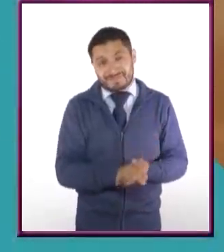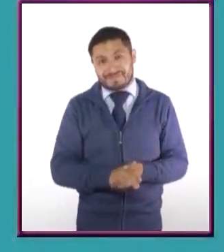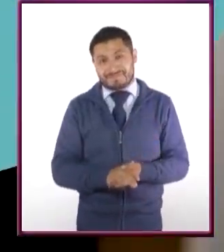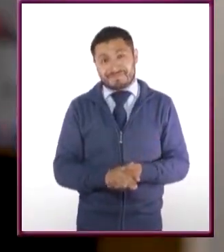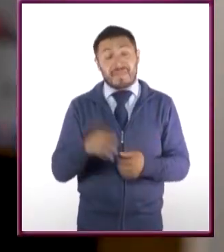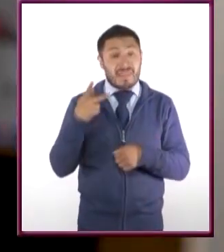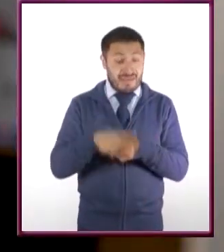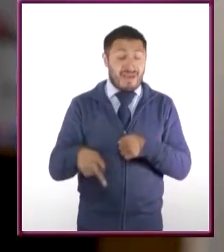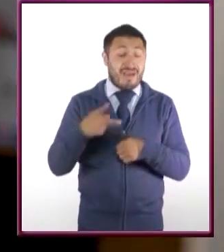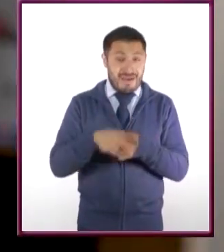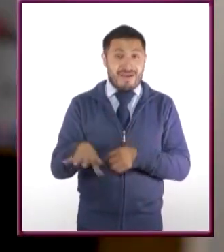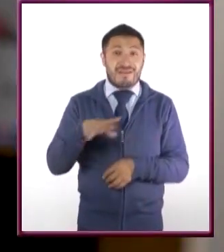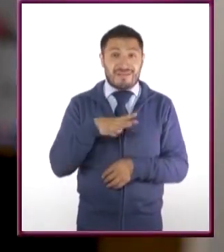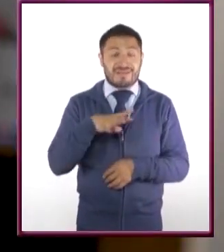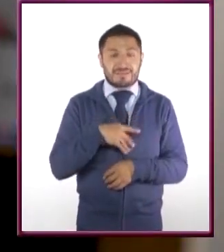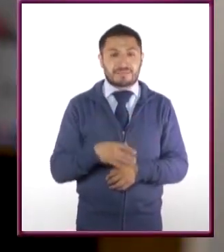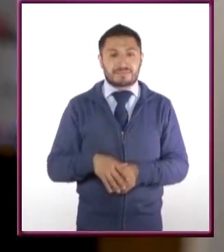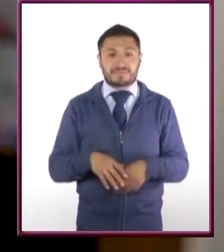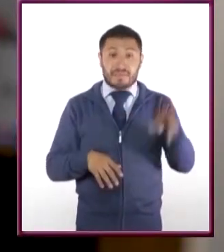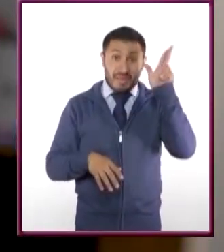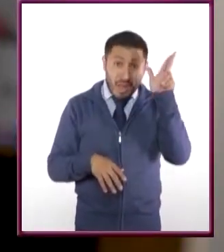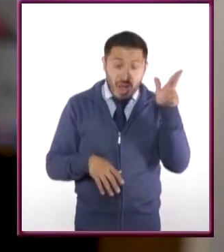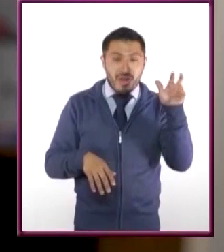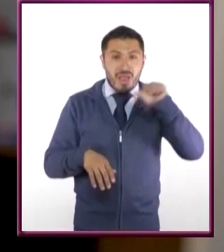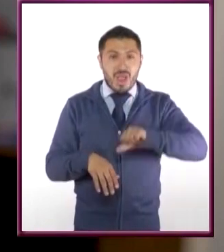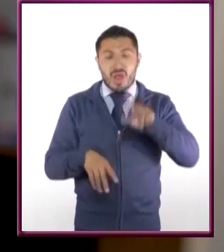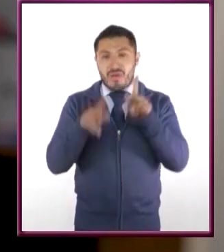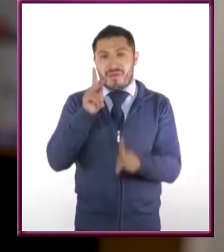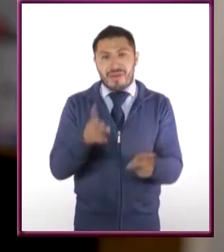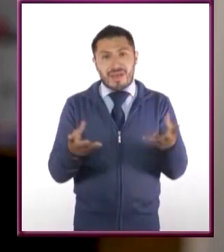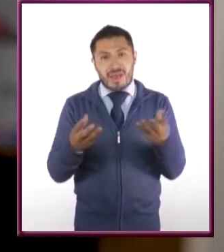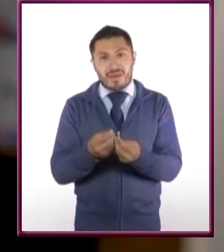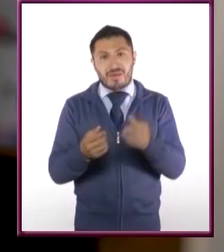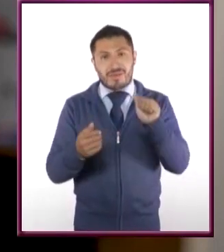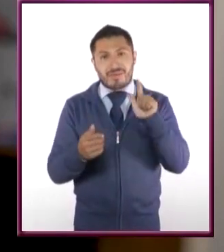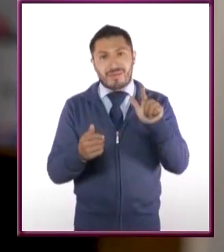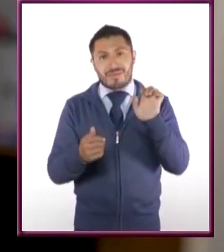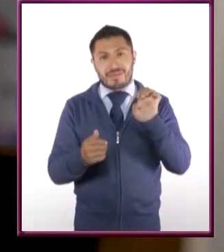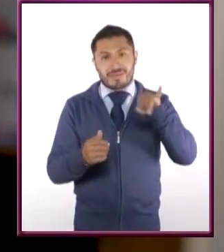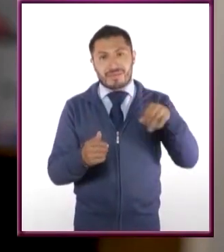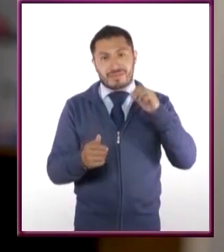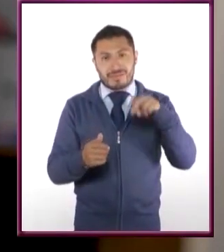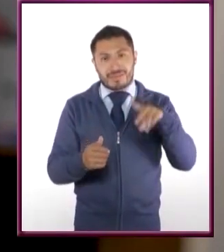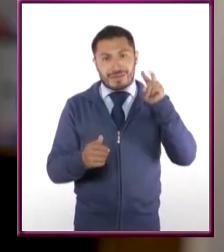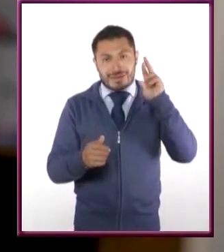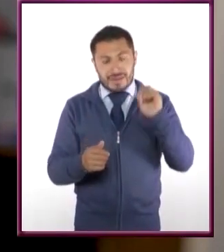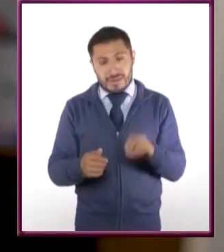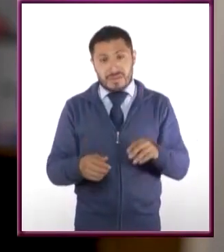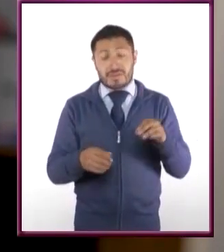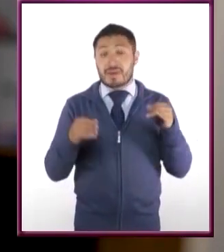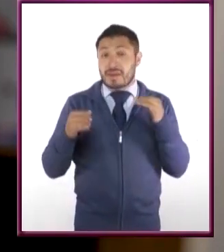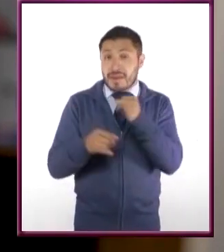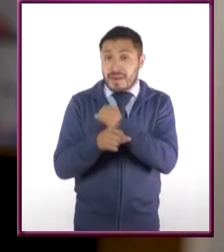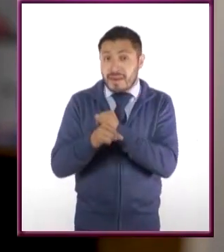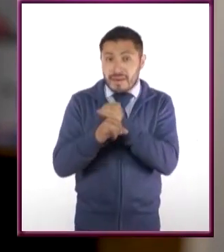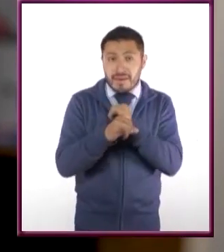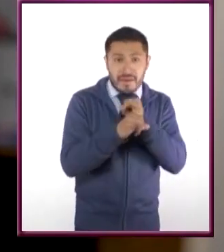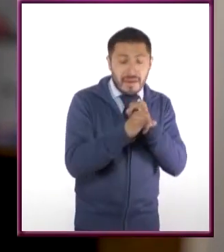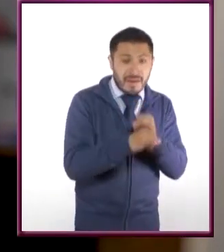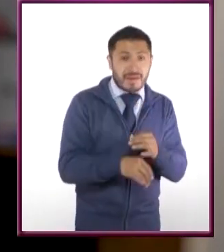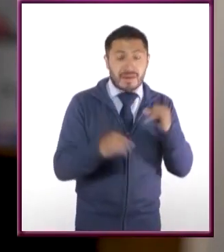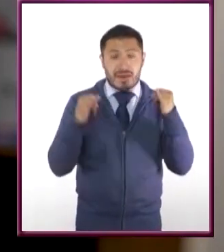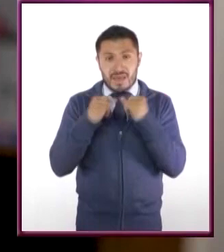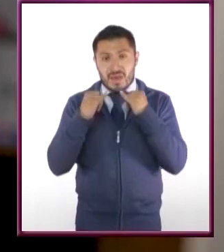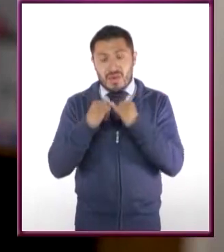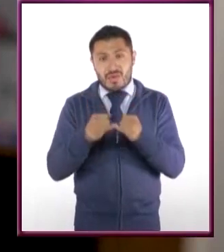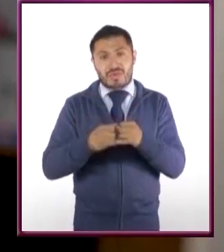peligros. Hola, hoy estaremos conversando con Alejandro Farah, quien es investigador del Instituto de Astronomía de la Universidad